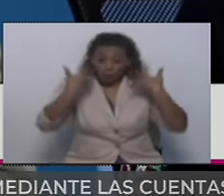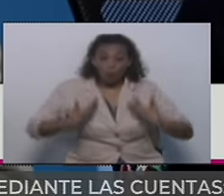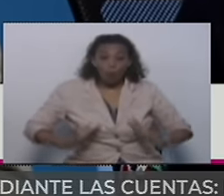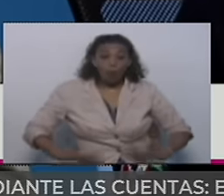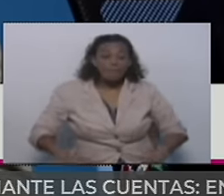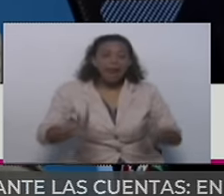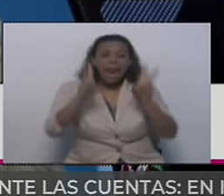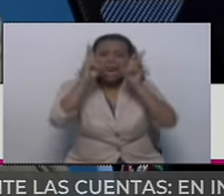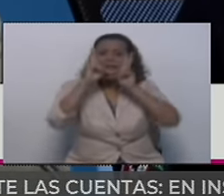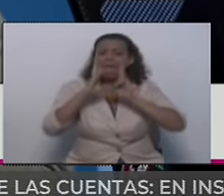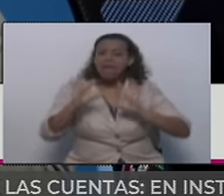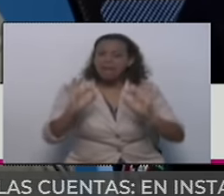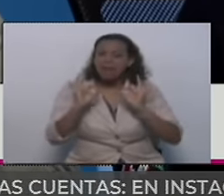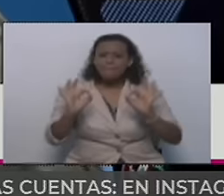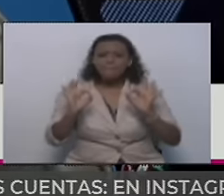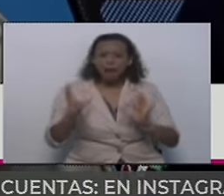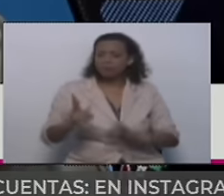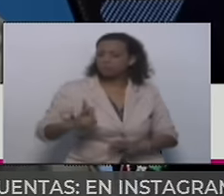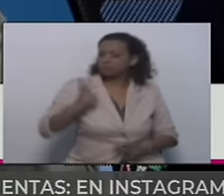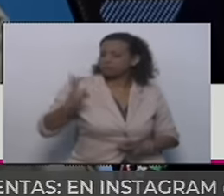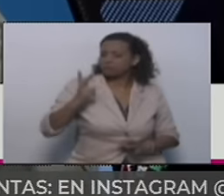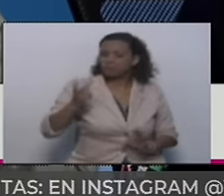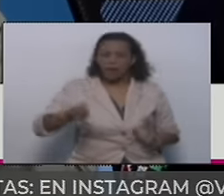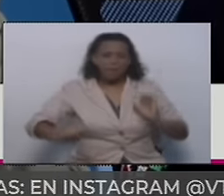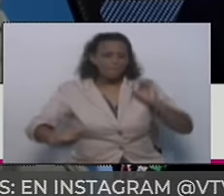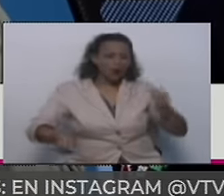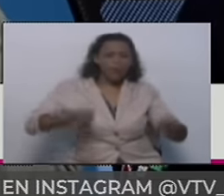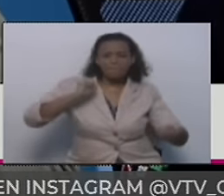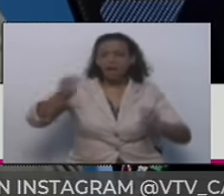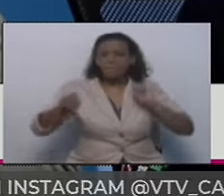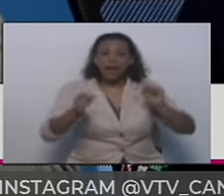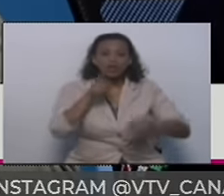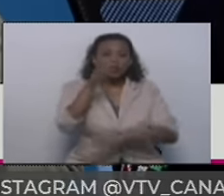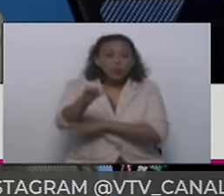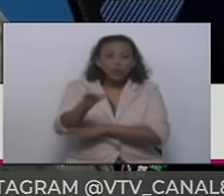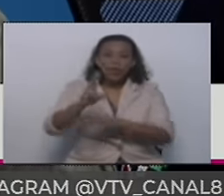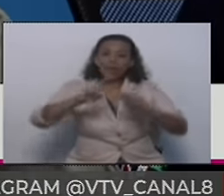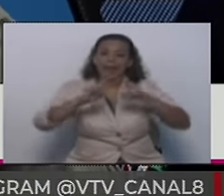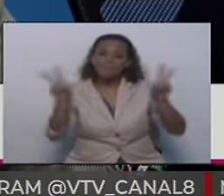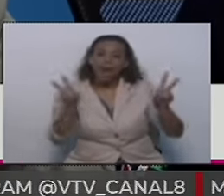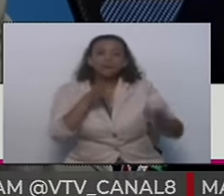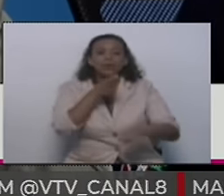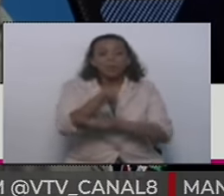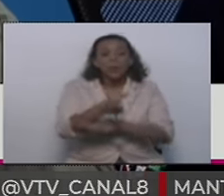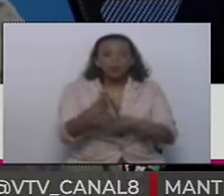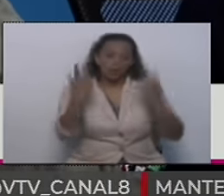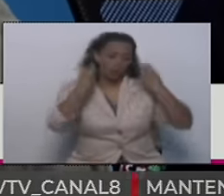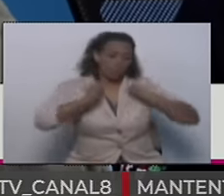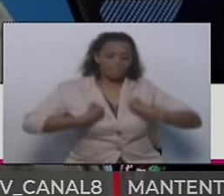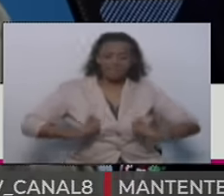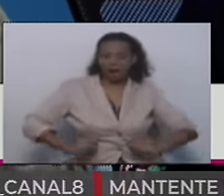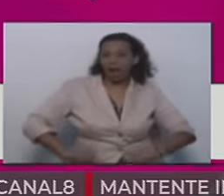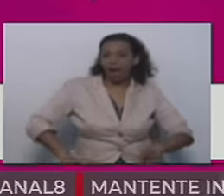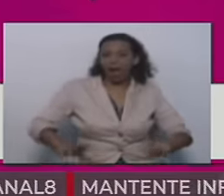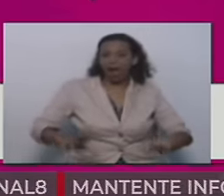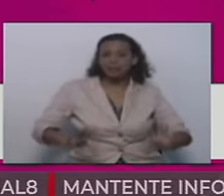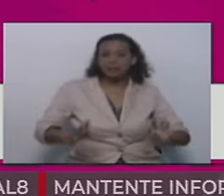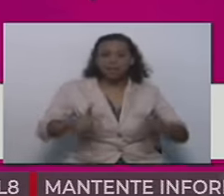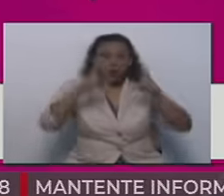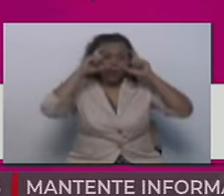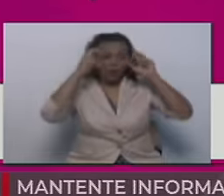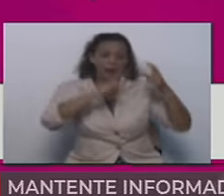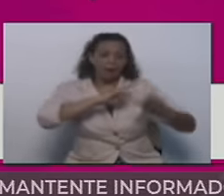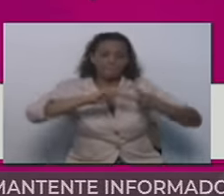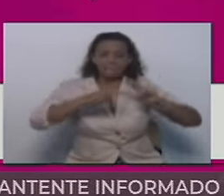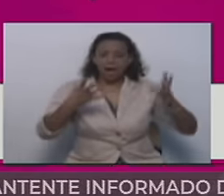impecable siempre, la temática de ella, si iba a una marcha de la paz, ella se hacía su manta y se ponía sus letras de la